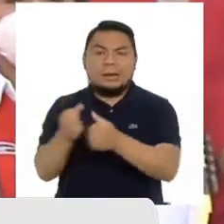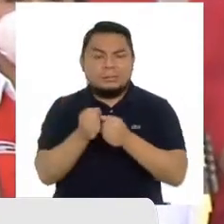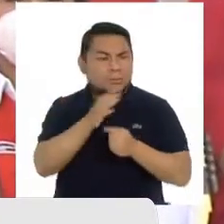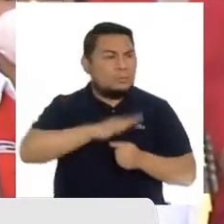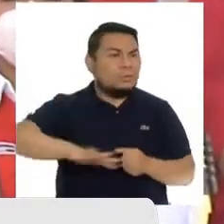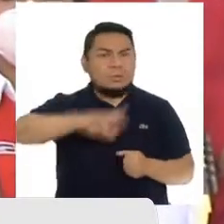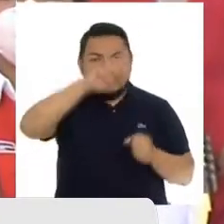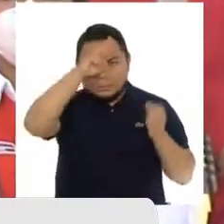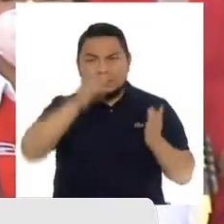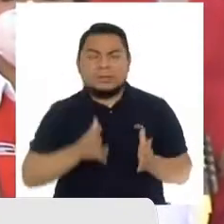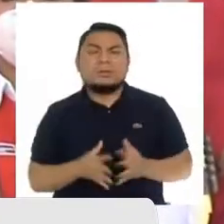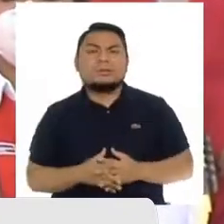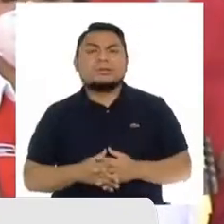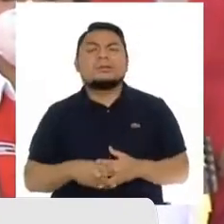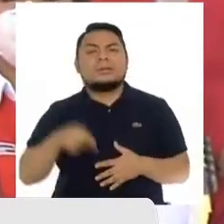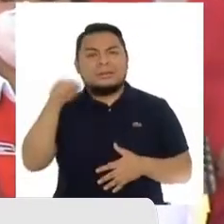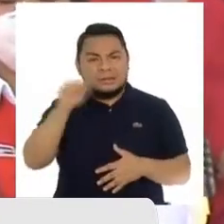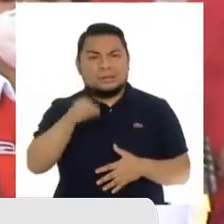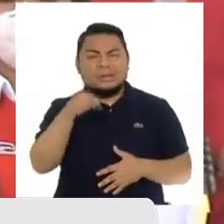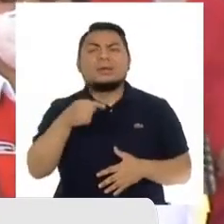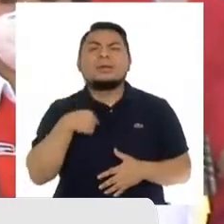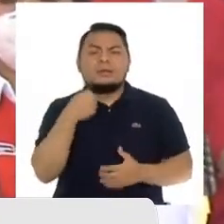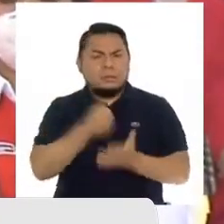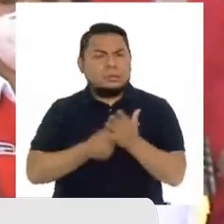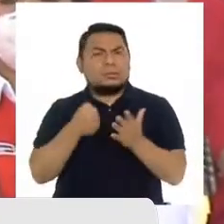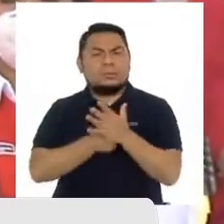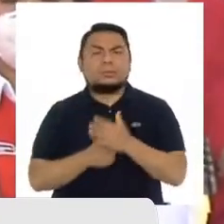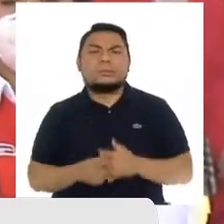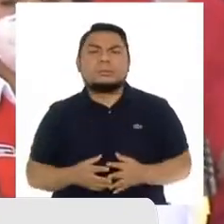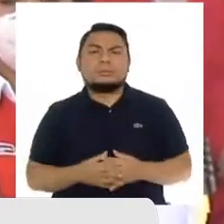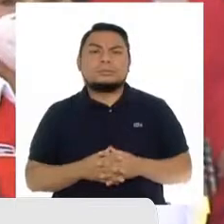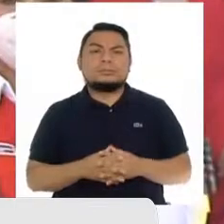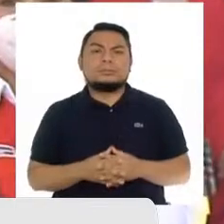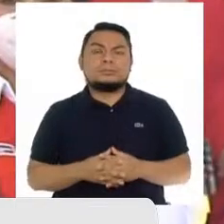todos los peruanos esta es mi lucha